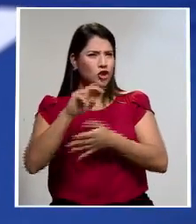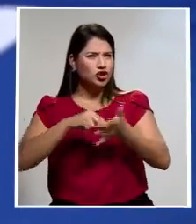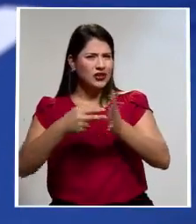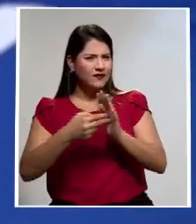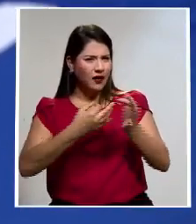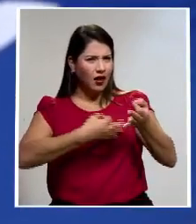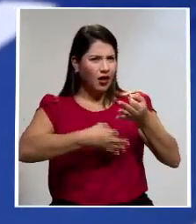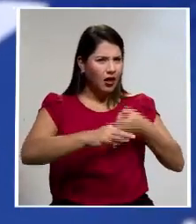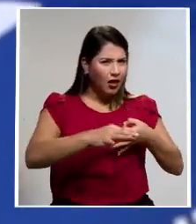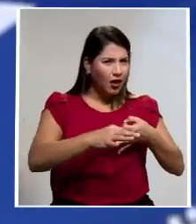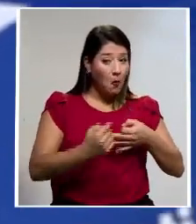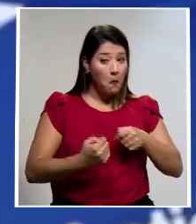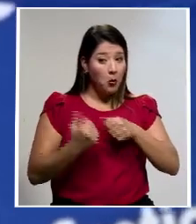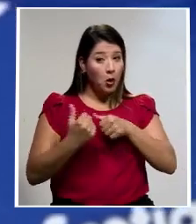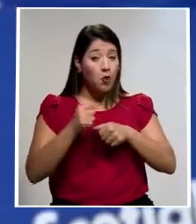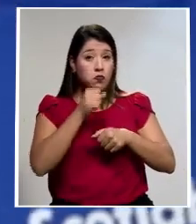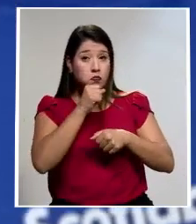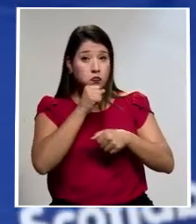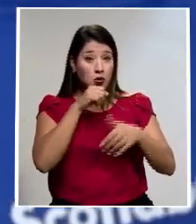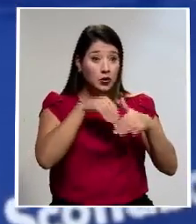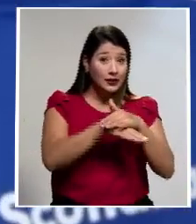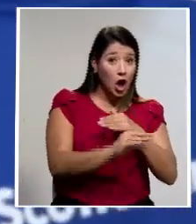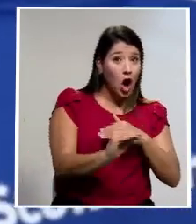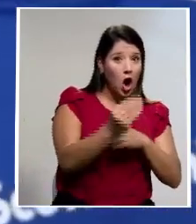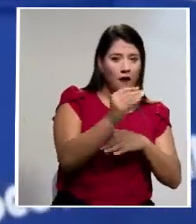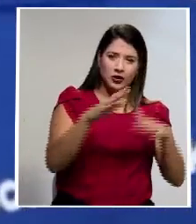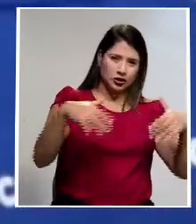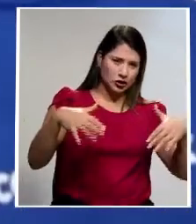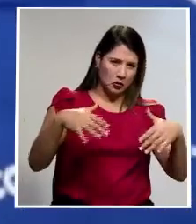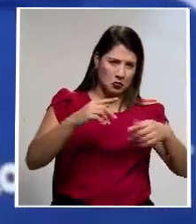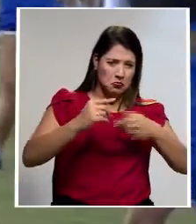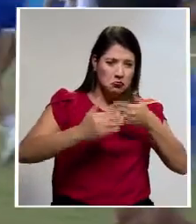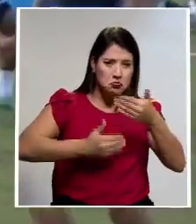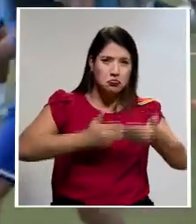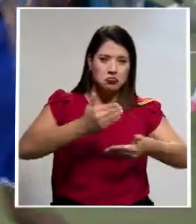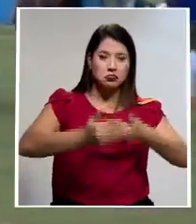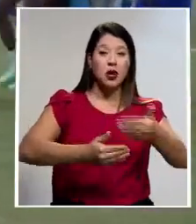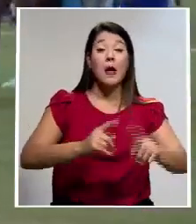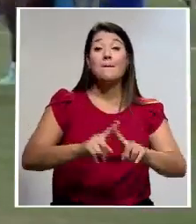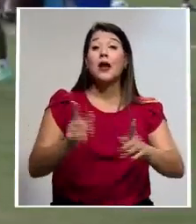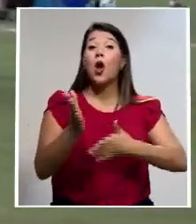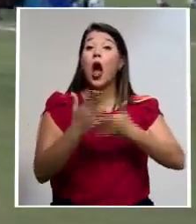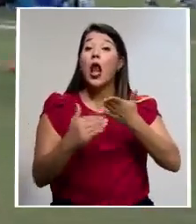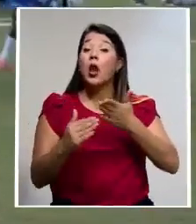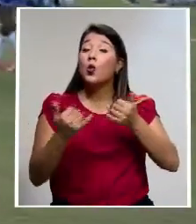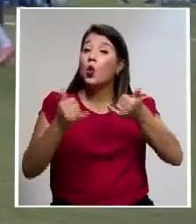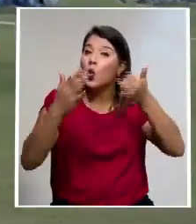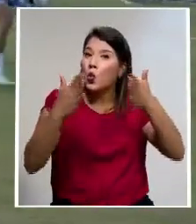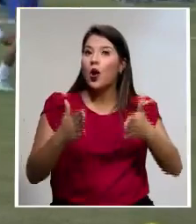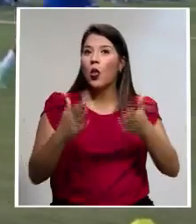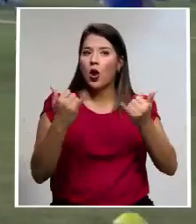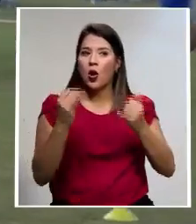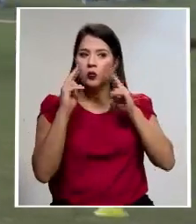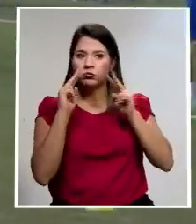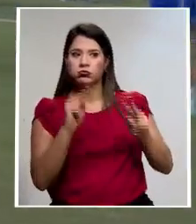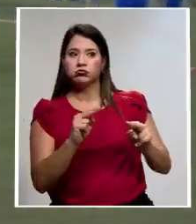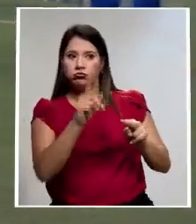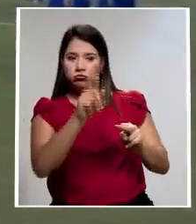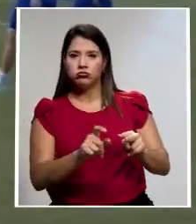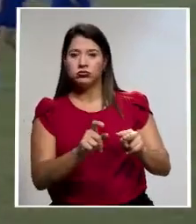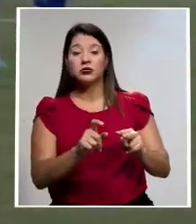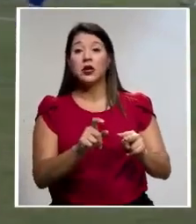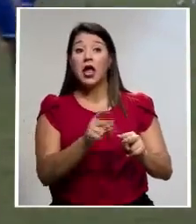que se esperaba en la selección de Costa Rica. Sin embargo, algunas de las figuras en las cuales el fútbol tico tiene puesta su atención para el futuro han